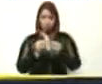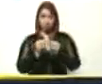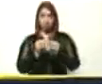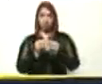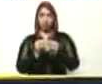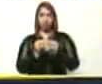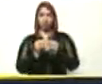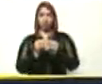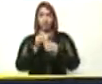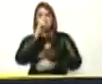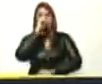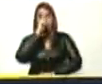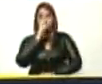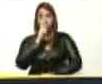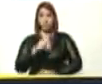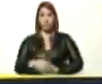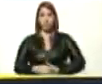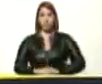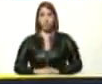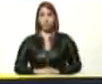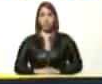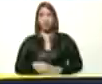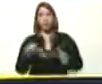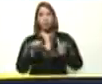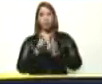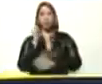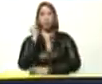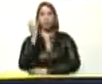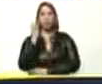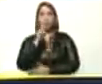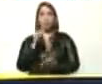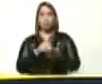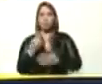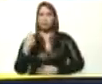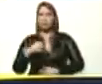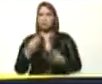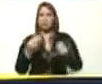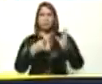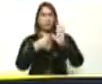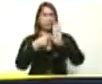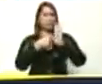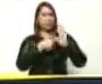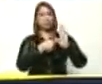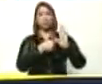un año, donde la asamblea nacional, tiene mucho que mostrar,